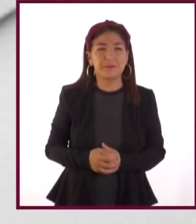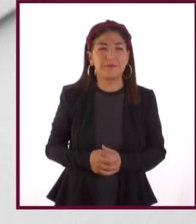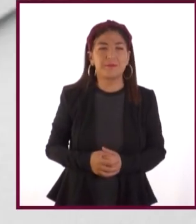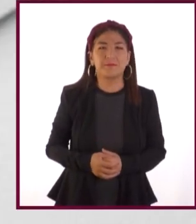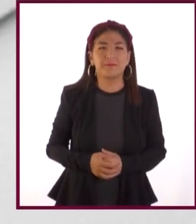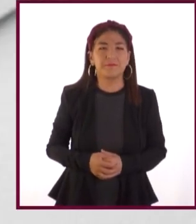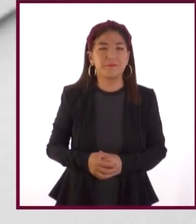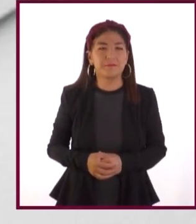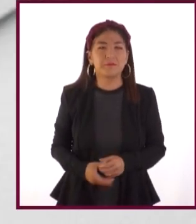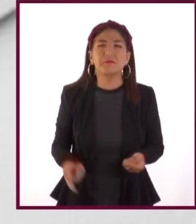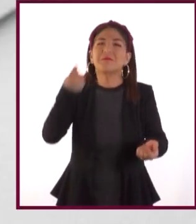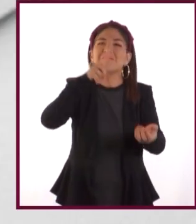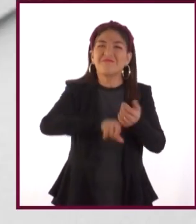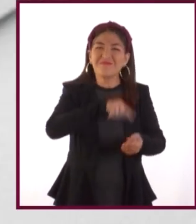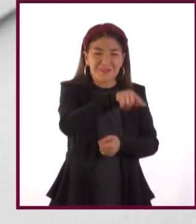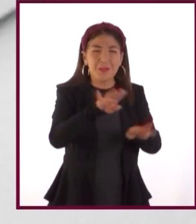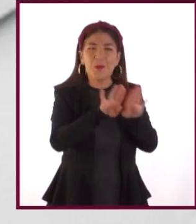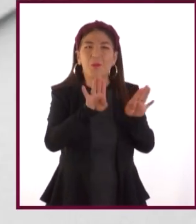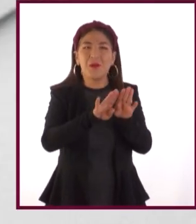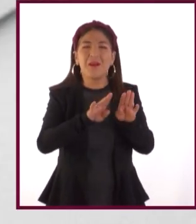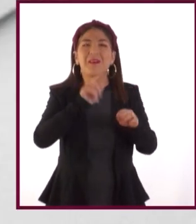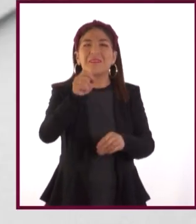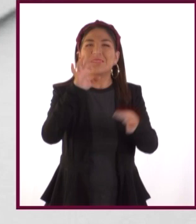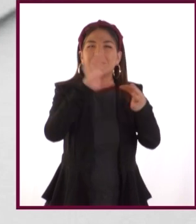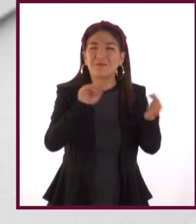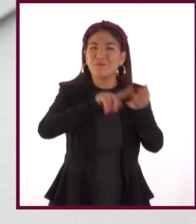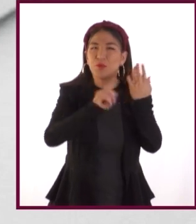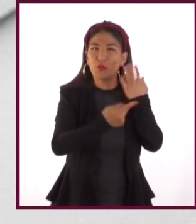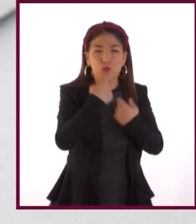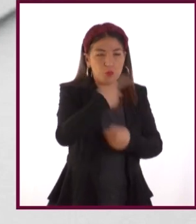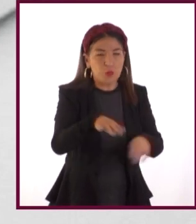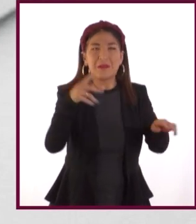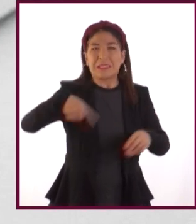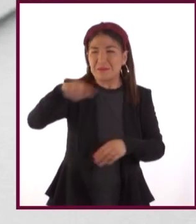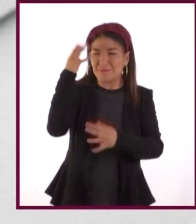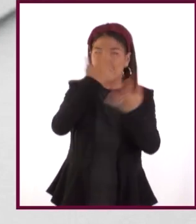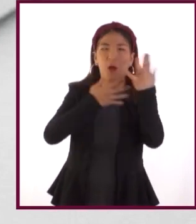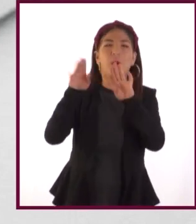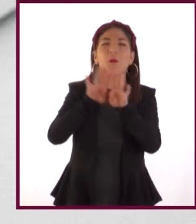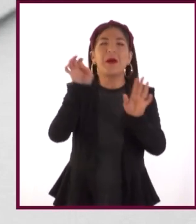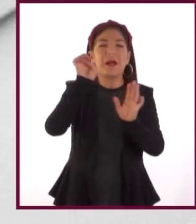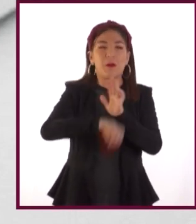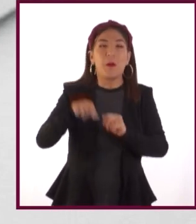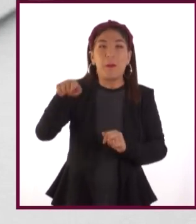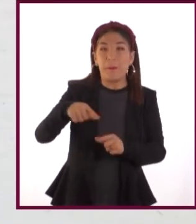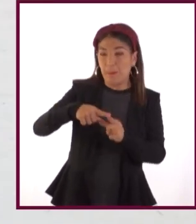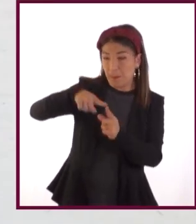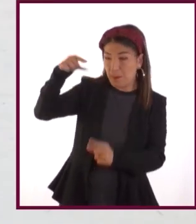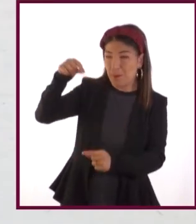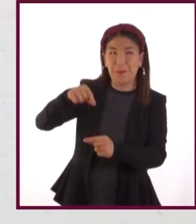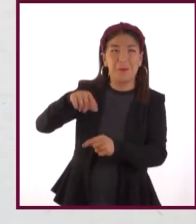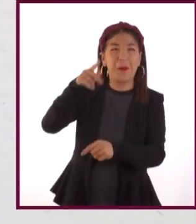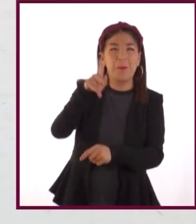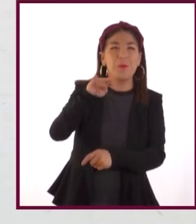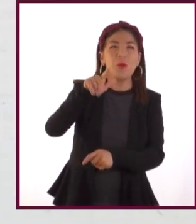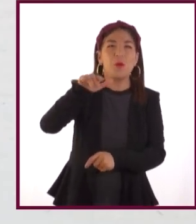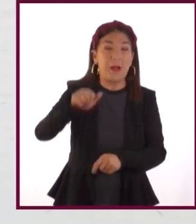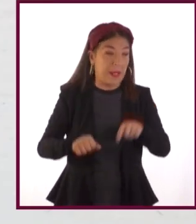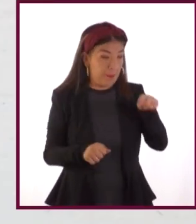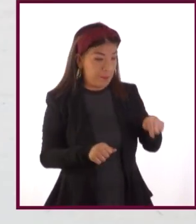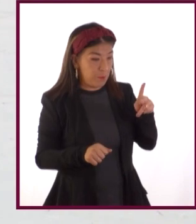gravitacional, si quisiéramos que el peso sea el mismo, entonces requerimos que la masa sea lo mismo. Porque la aceleración